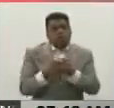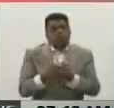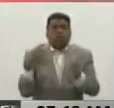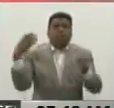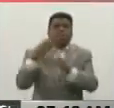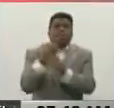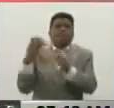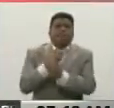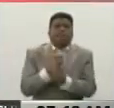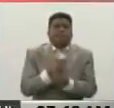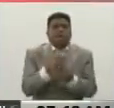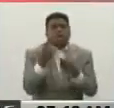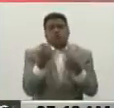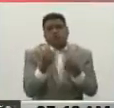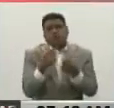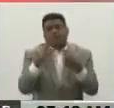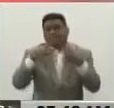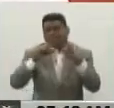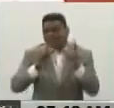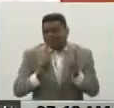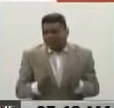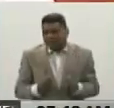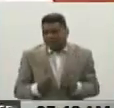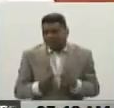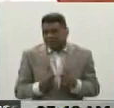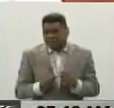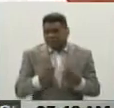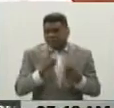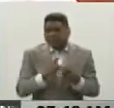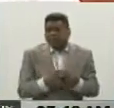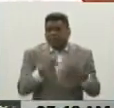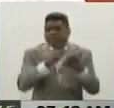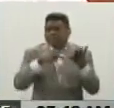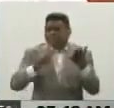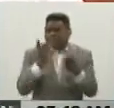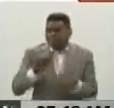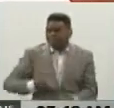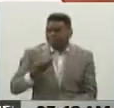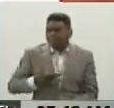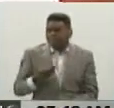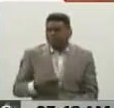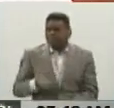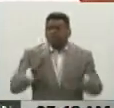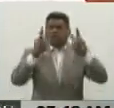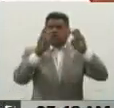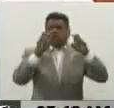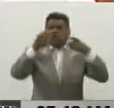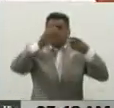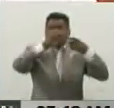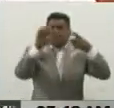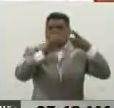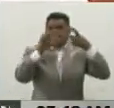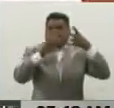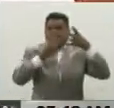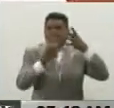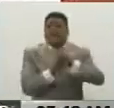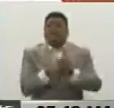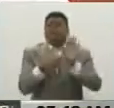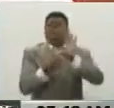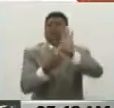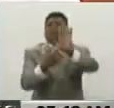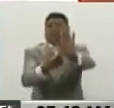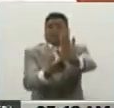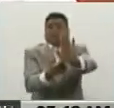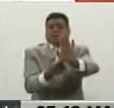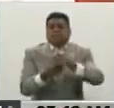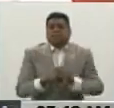alternativas económicas diferentes al rentismo petrolero. Y son parte fundamental de esos nuevos elementos que se están conformando para mostrar